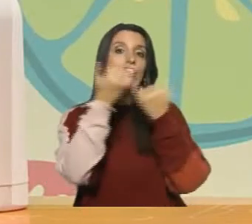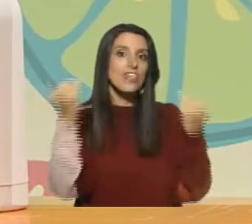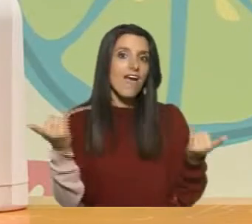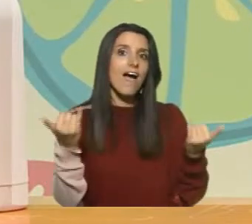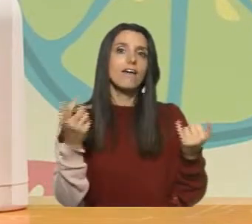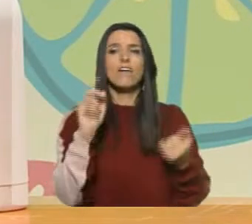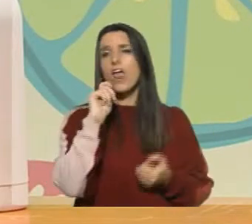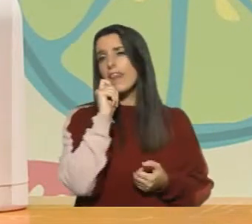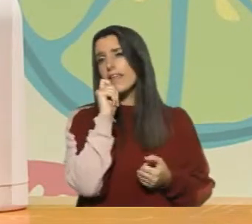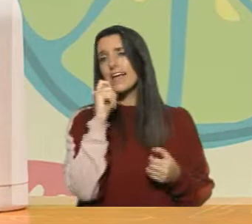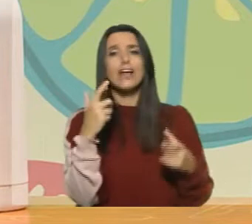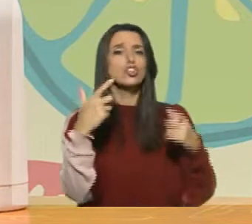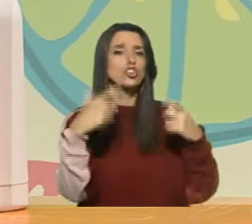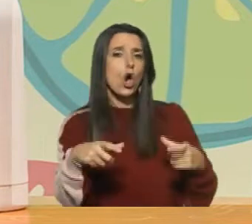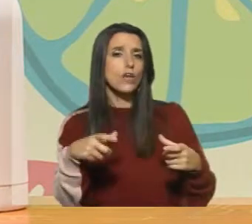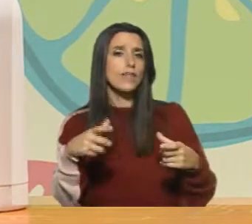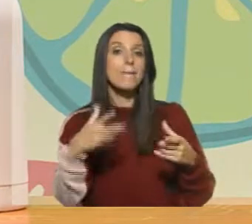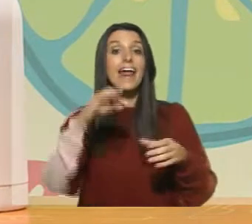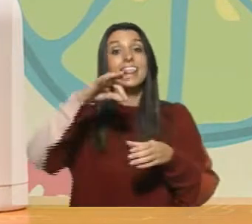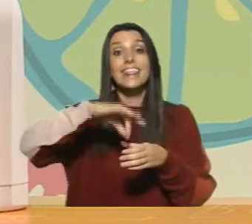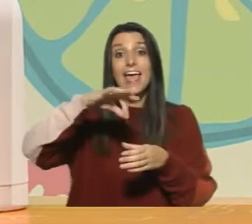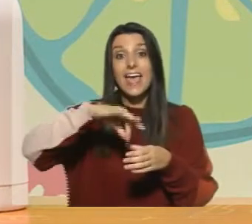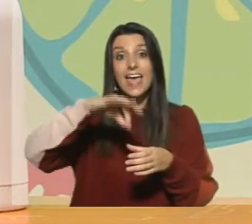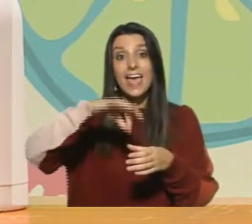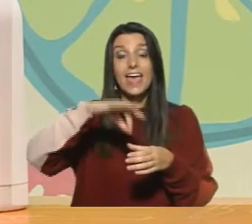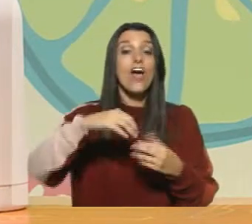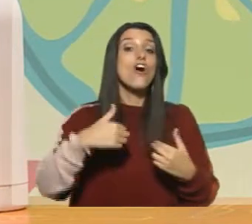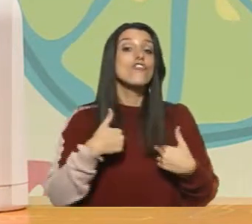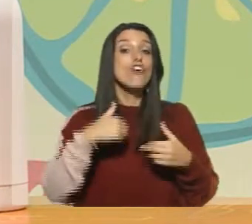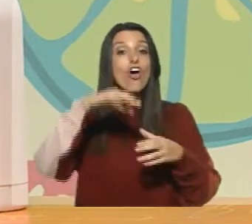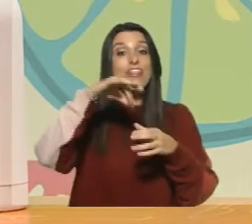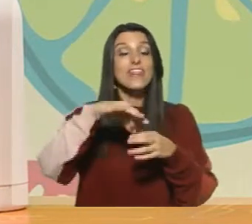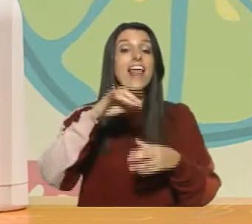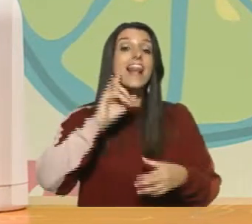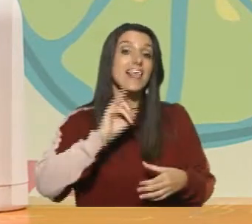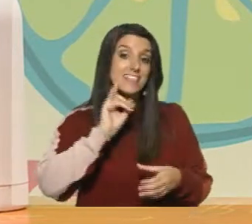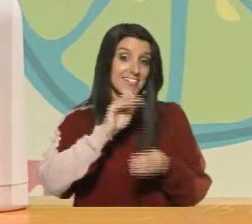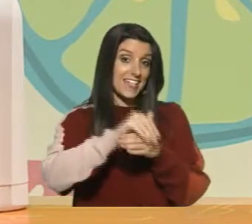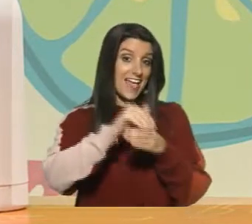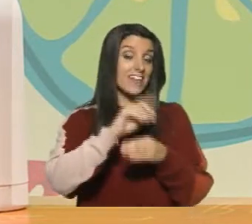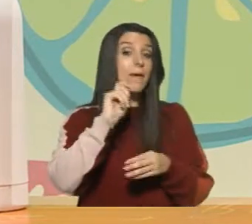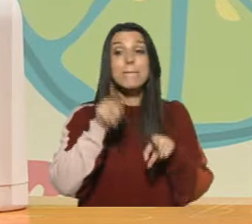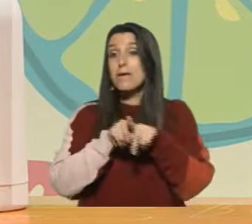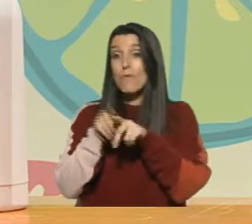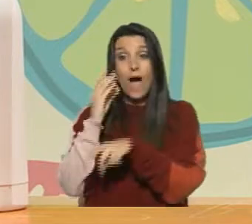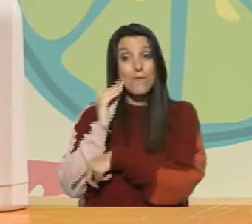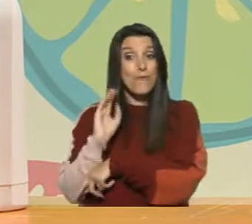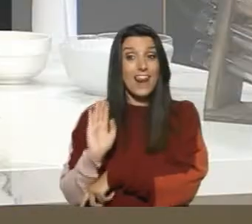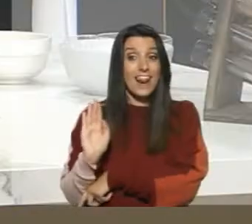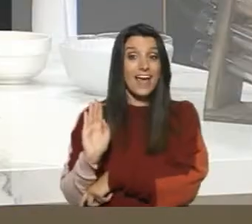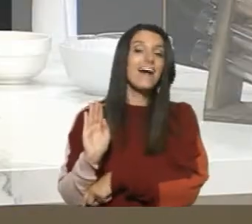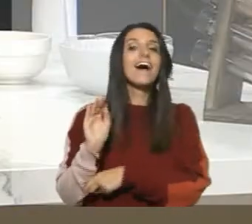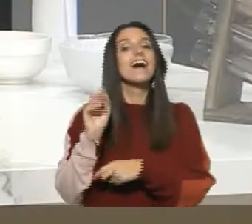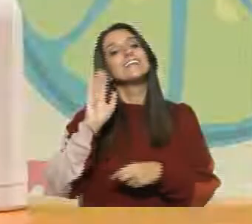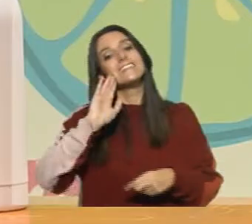Pauli. Qué rica torta para acompañar el té. Ahí está. Yo soy del té con leche por la tarde, como lo era mi abuela. Qué tradicional.